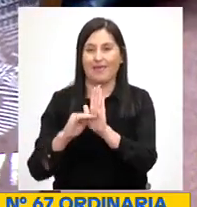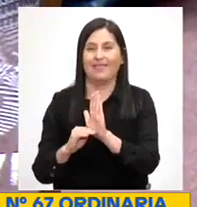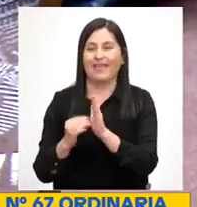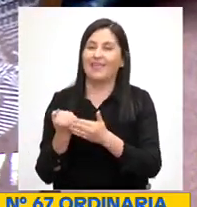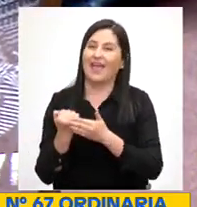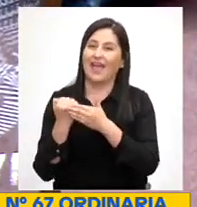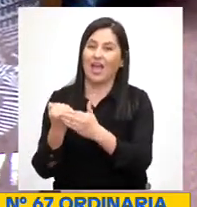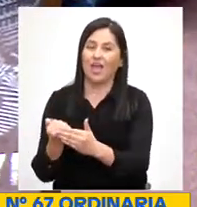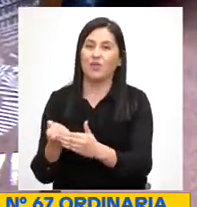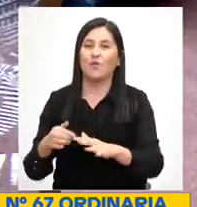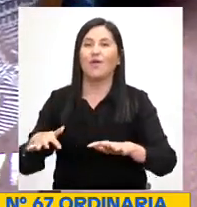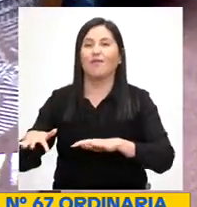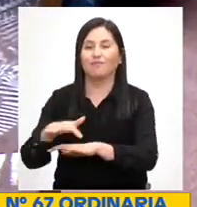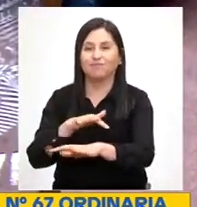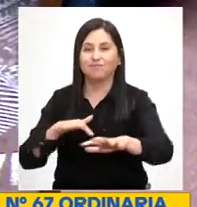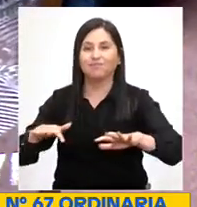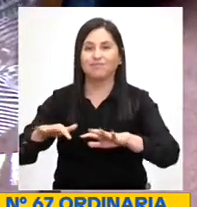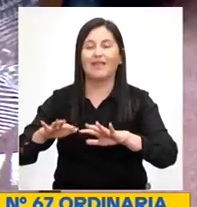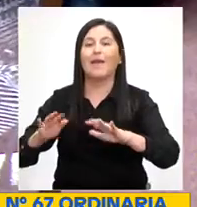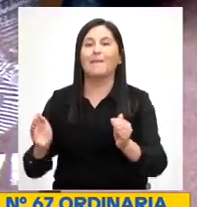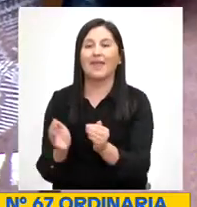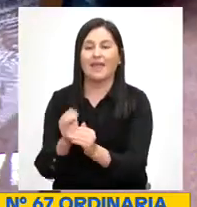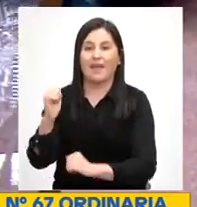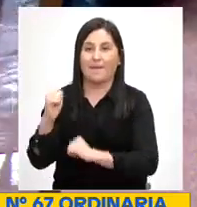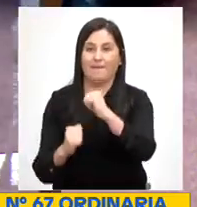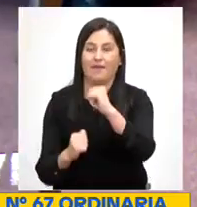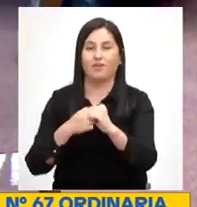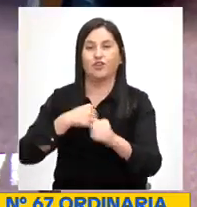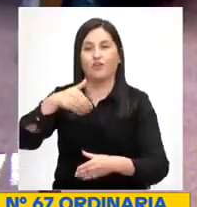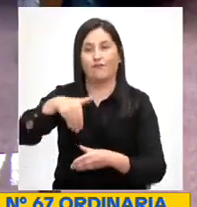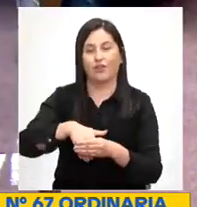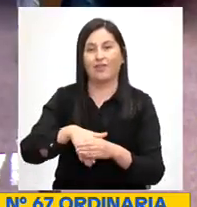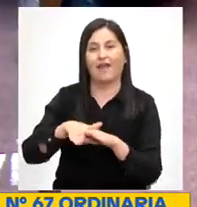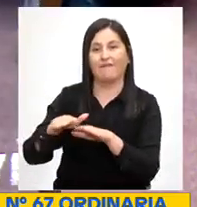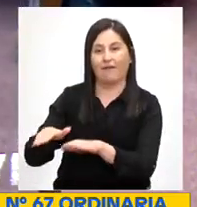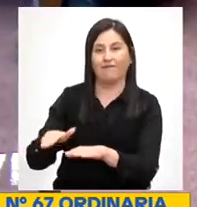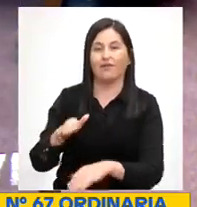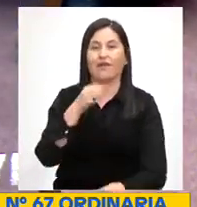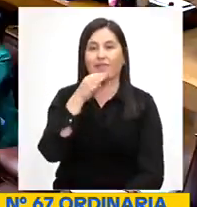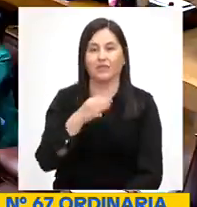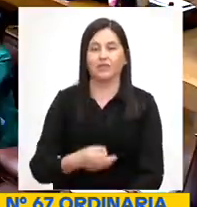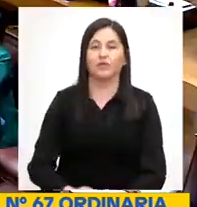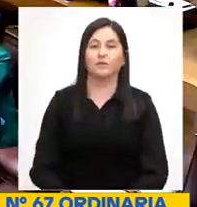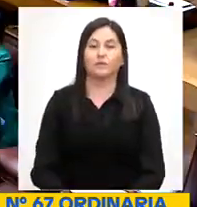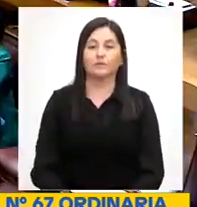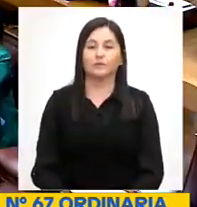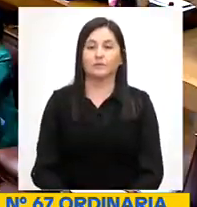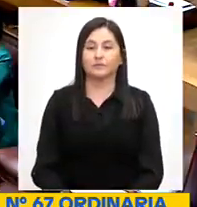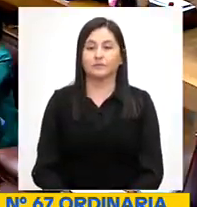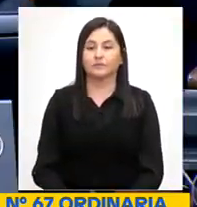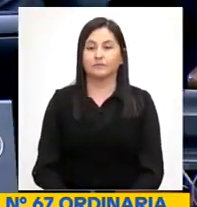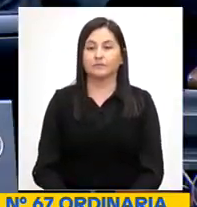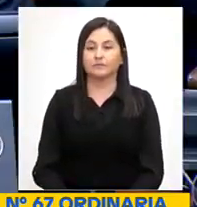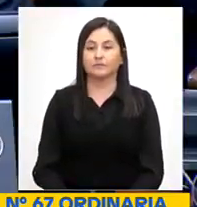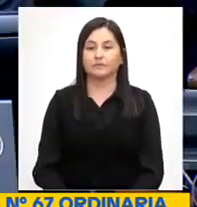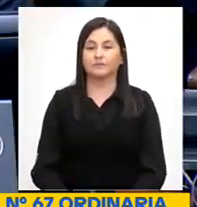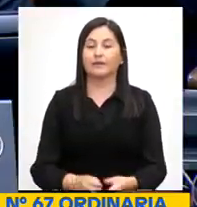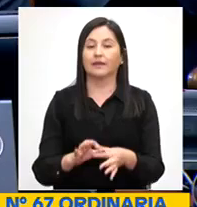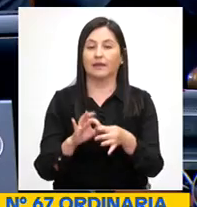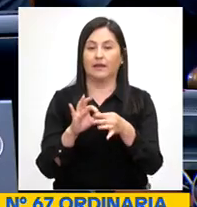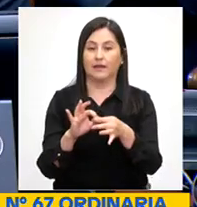revitalizar a las pequeñas empresas de nuestro país voto a favor señor presidente he dicho gracias